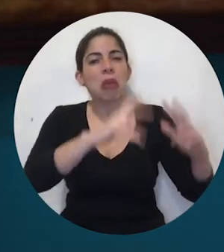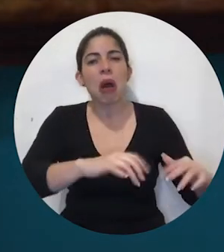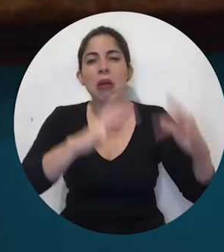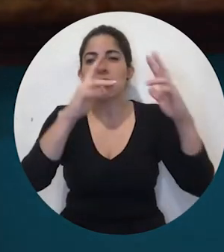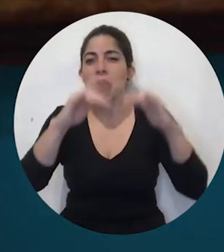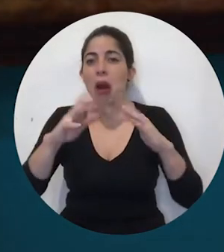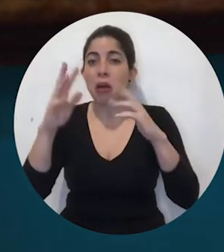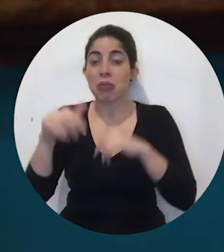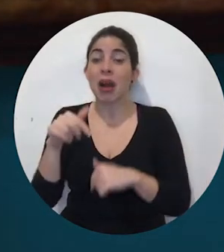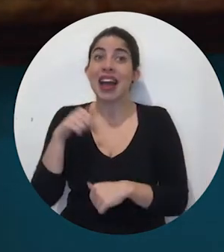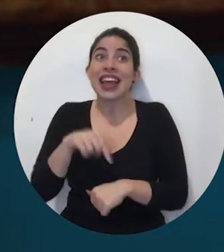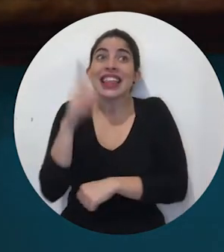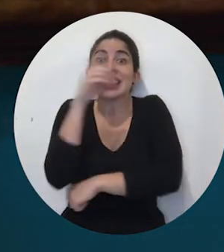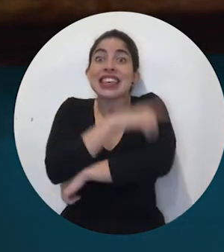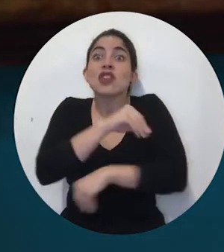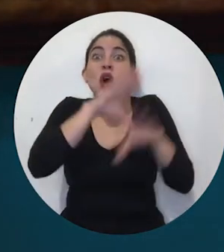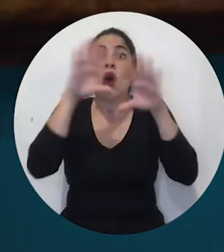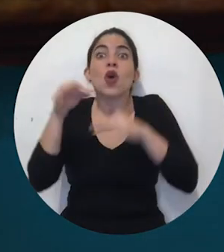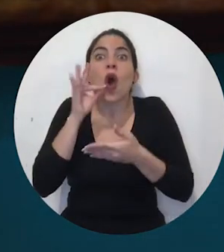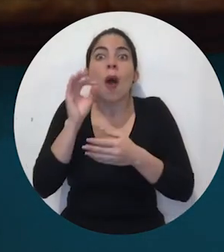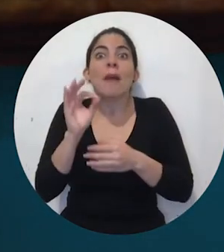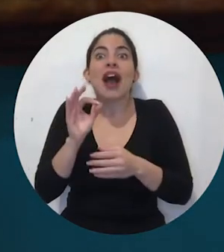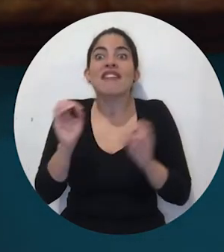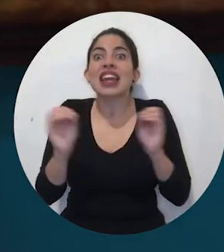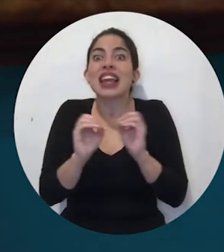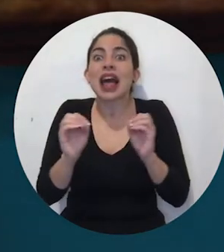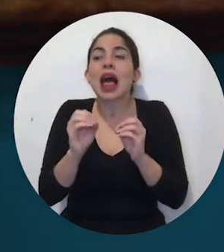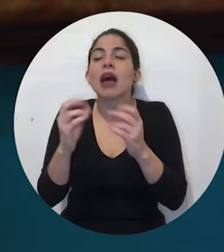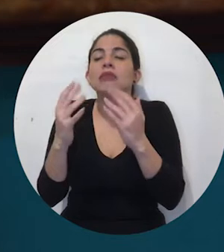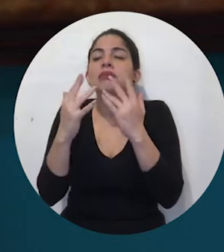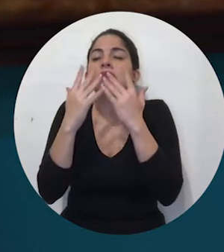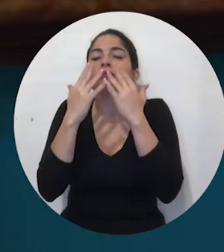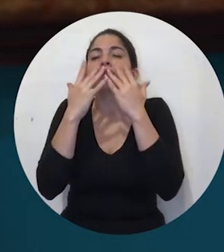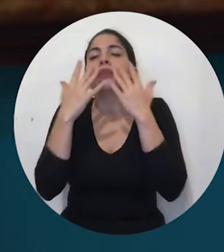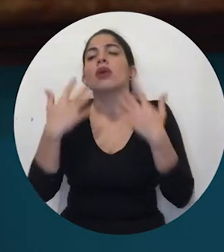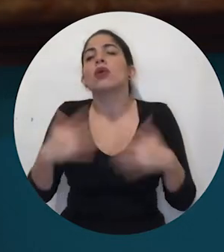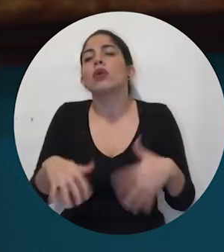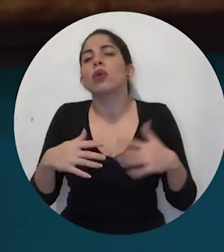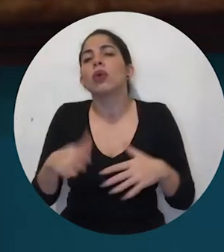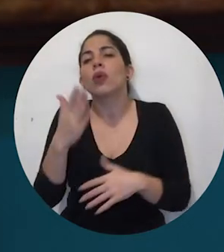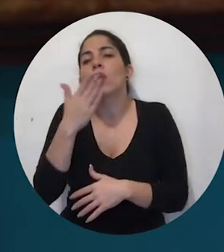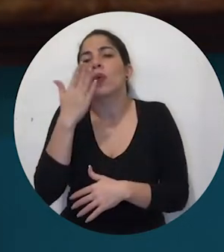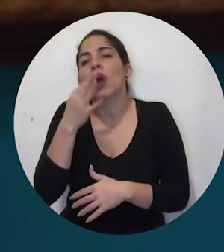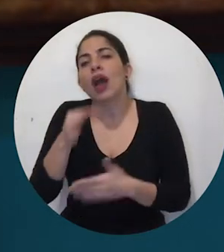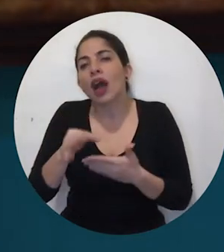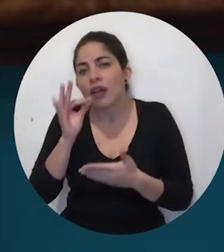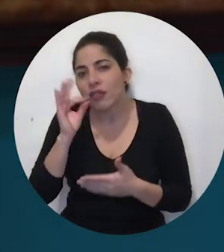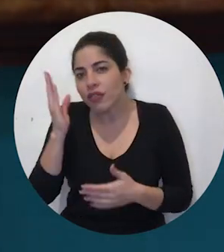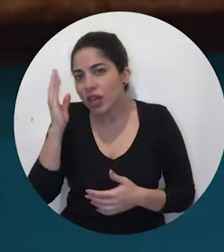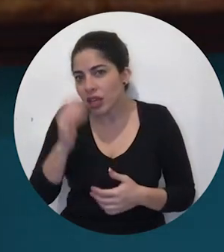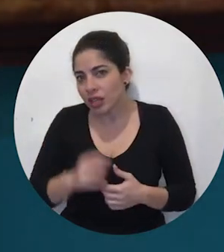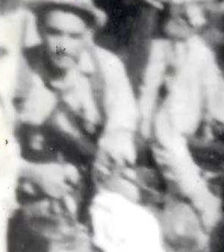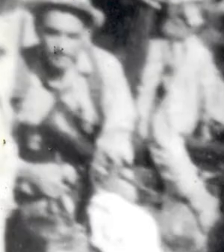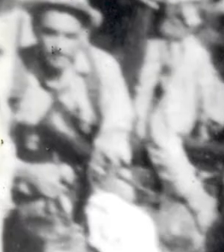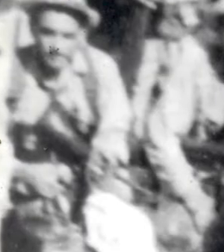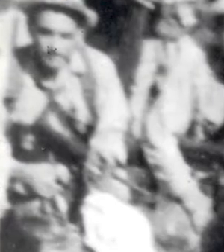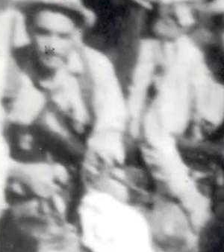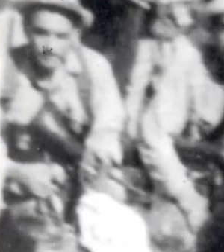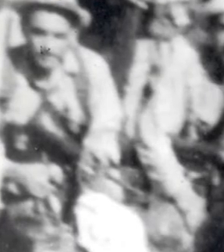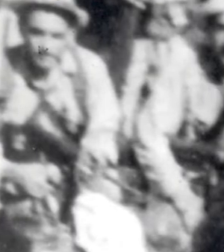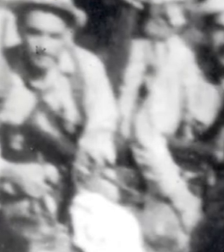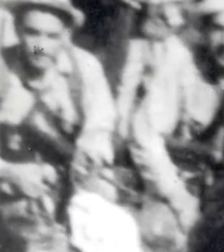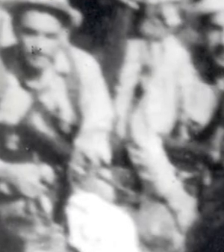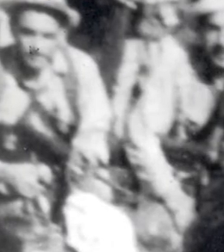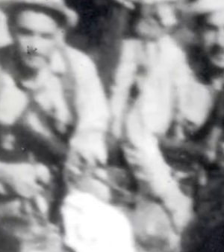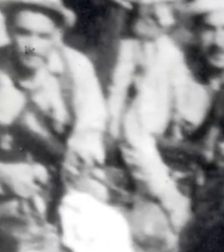Y nosotros, aquel olor a café, y ese día no habíamos tomado café en todo el día. Y vieran qué olor a café.